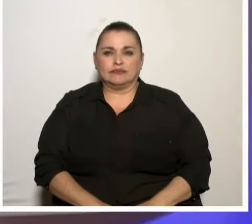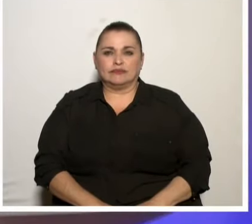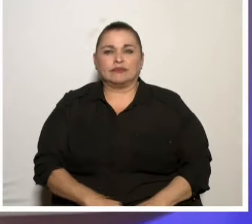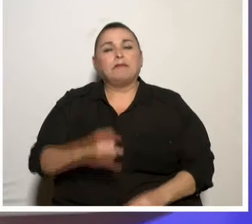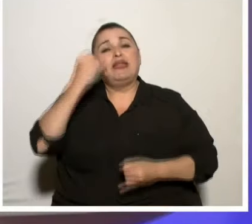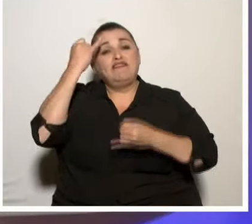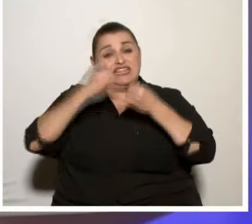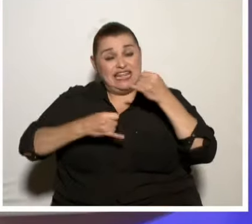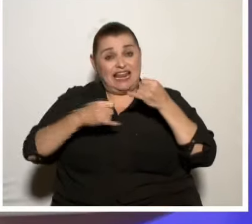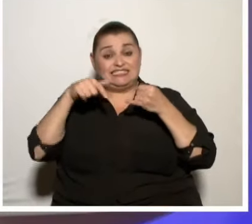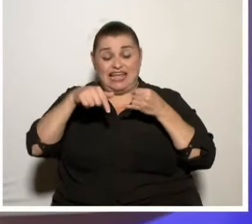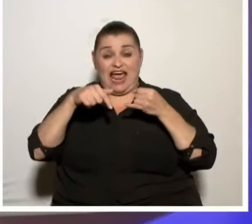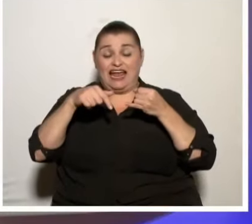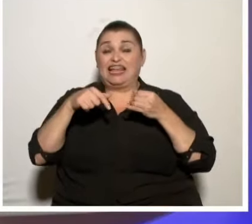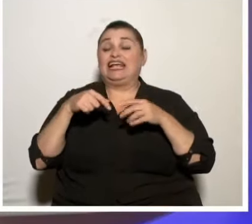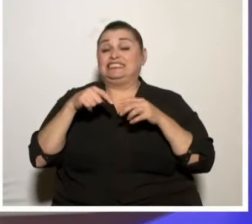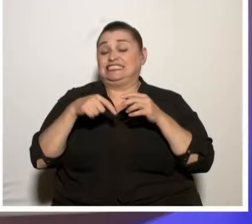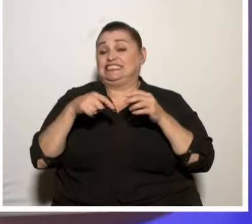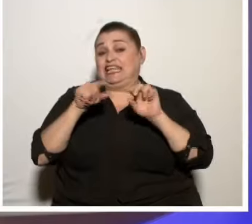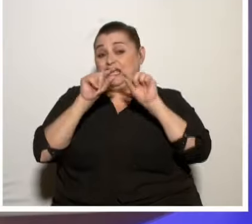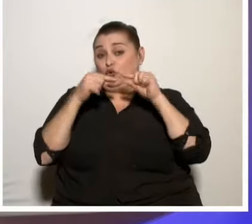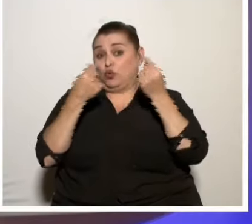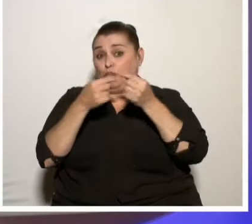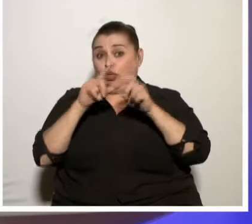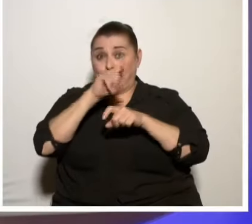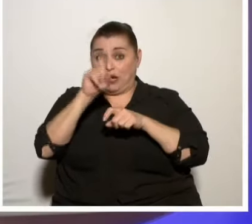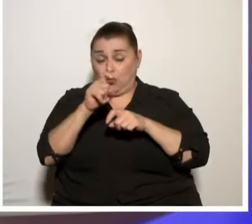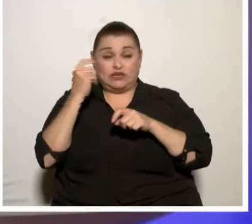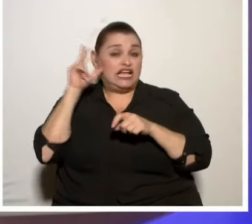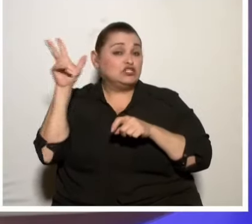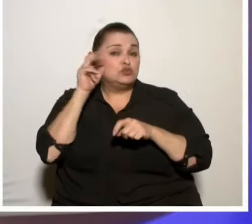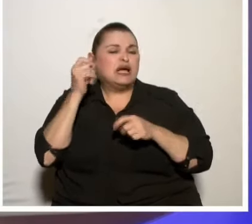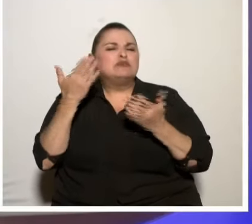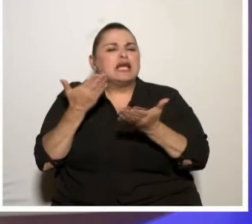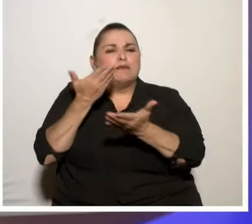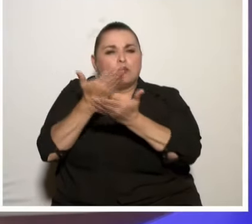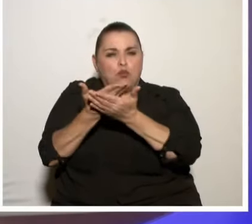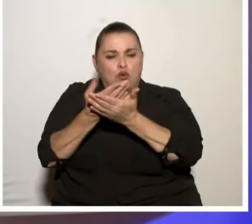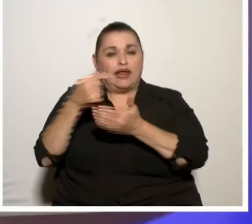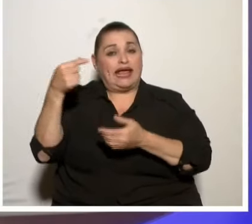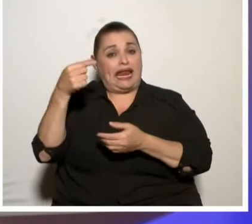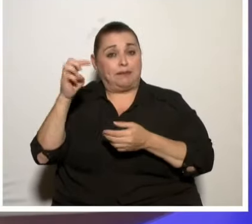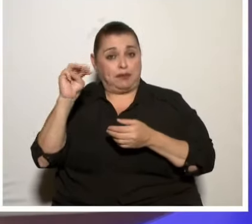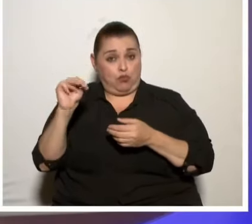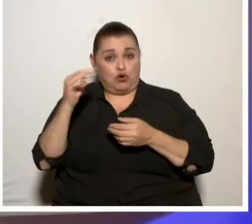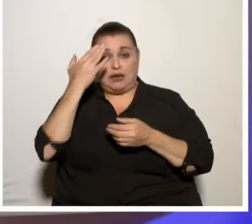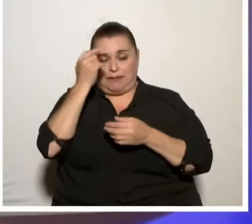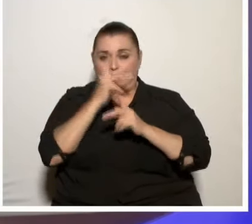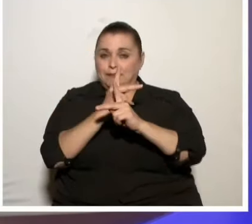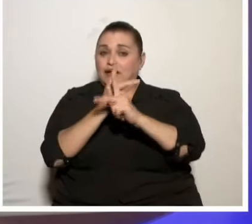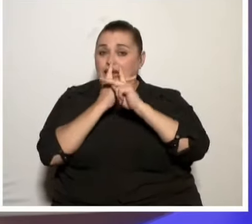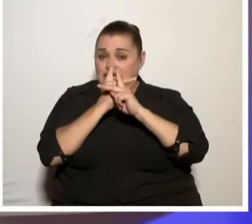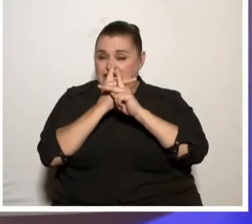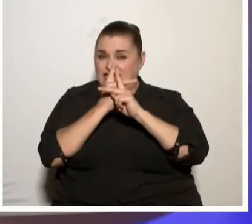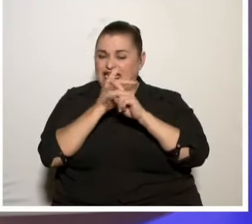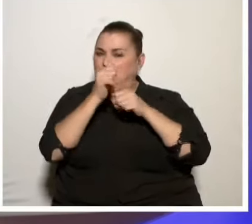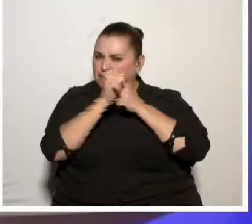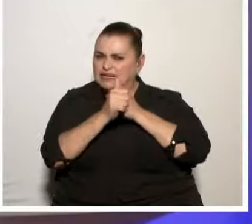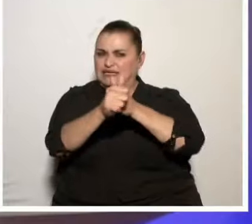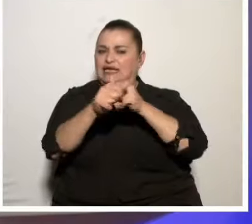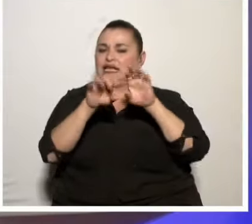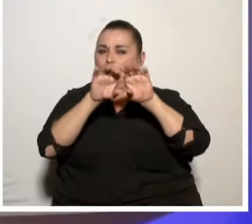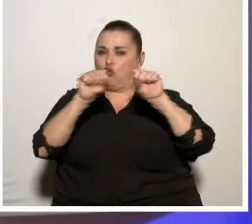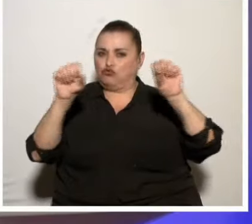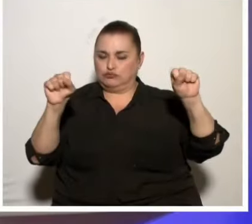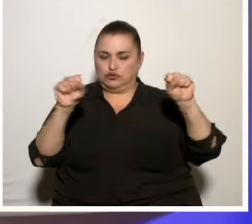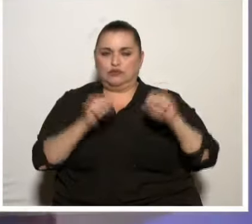Para finalizar esta ronda, escuchamos ahora qué propone el candidato Greivin Moya para prevenir y perseguir la corrupción.